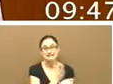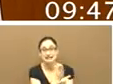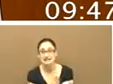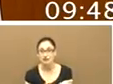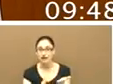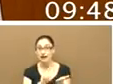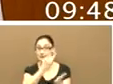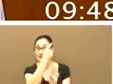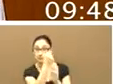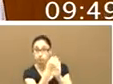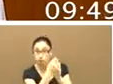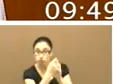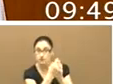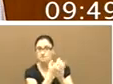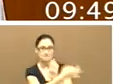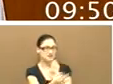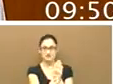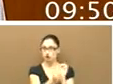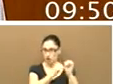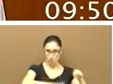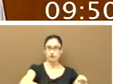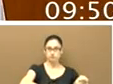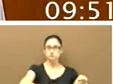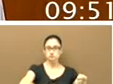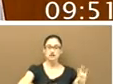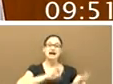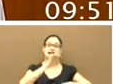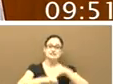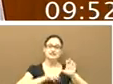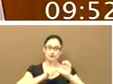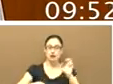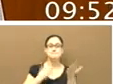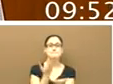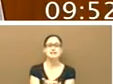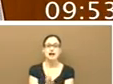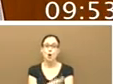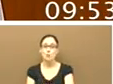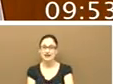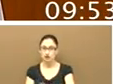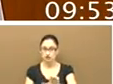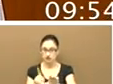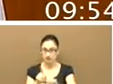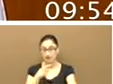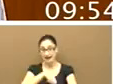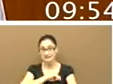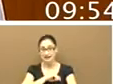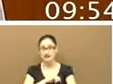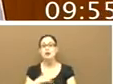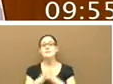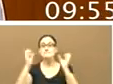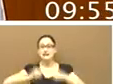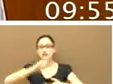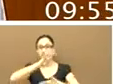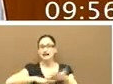creo que hubiéramos conseguido consenso total. La Asamblea de Extremadura insta al Gobierno de España a rechazar el pacto fiscal catalán, así como